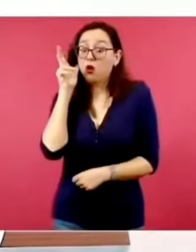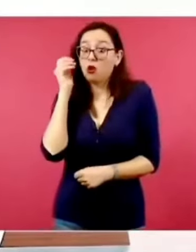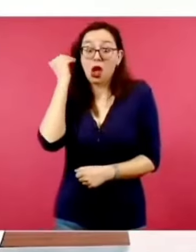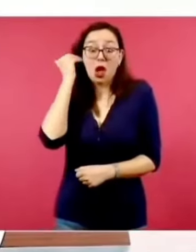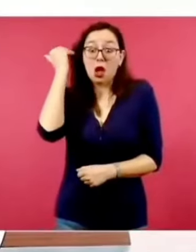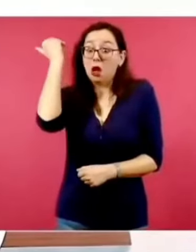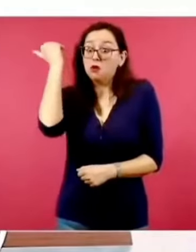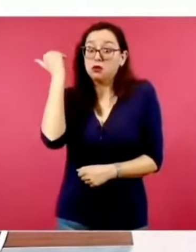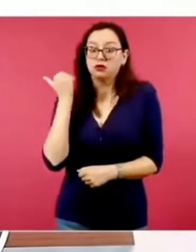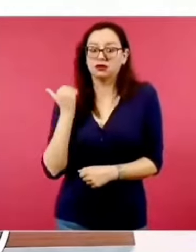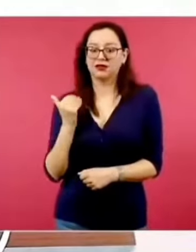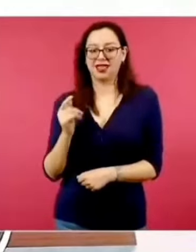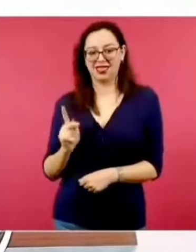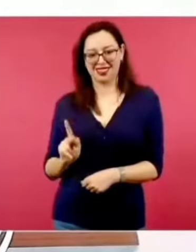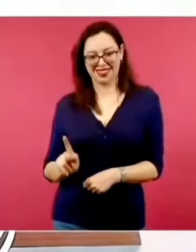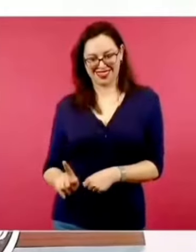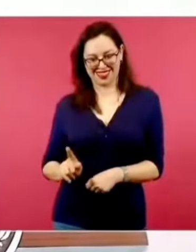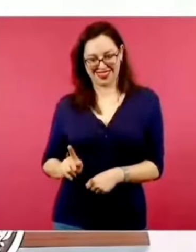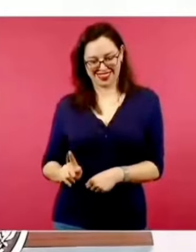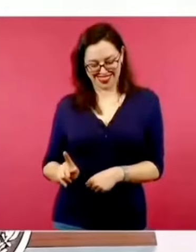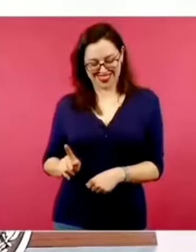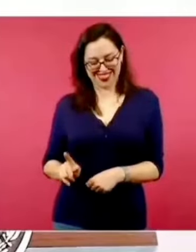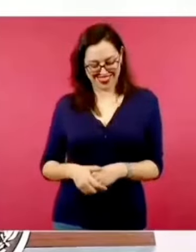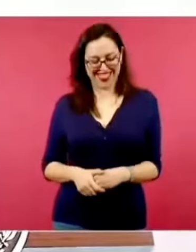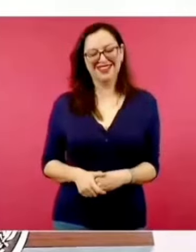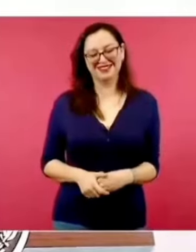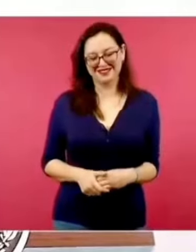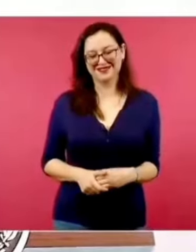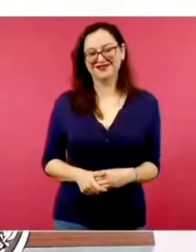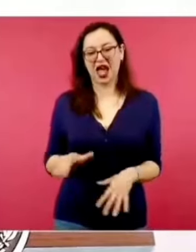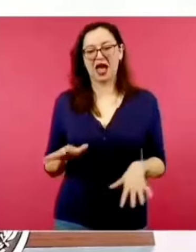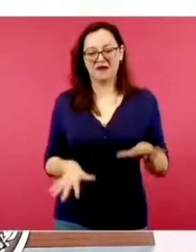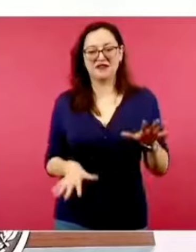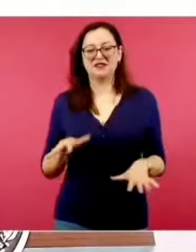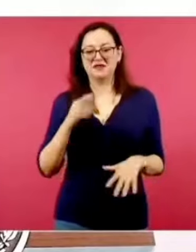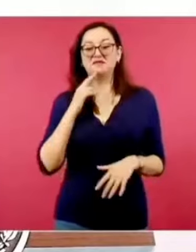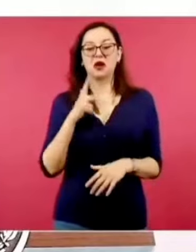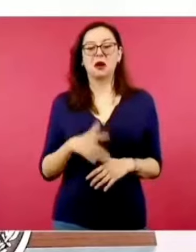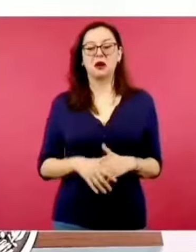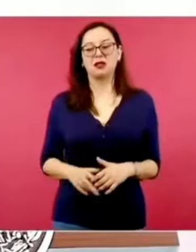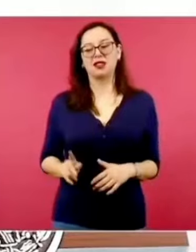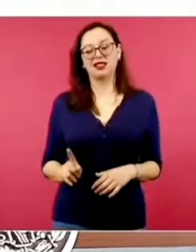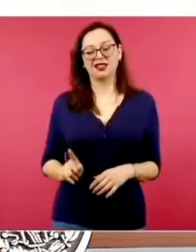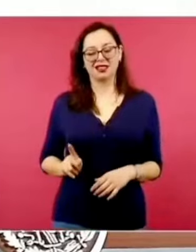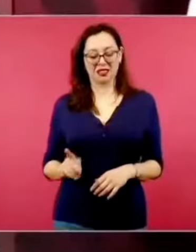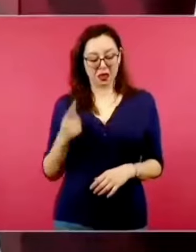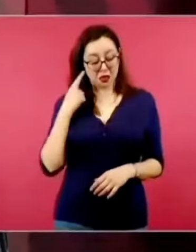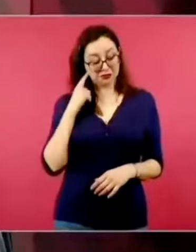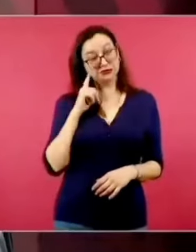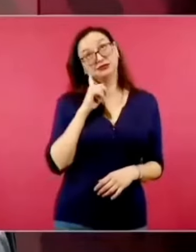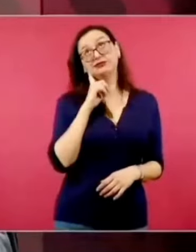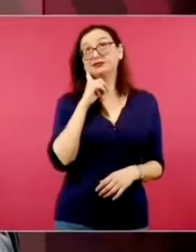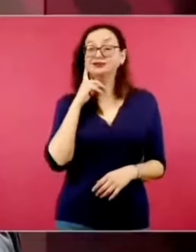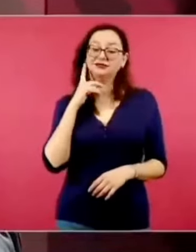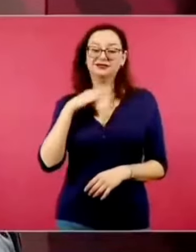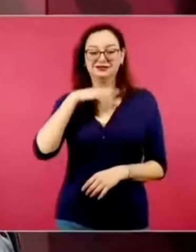porque a veces es mejor eh Pero